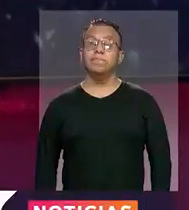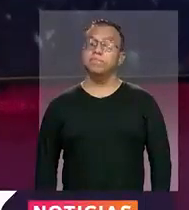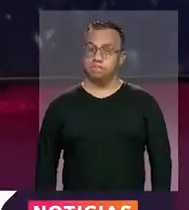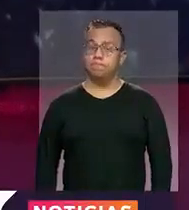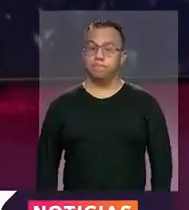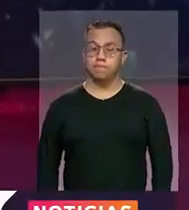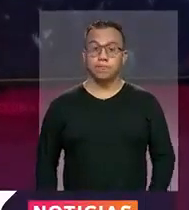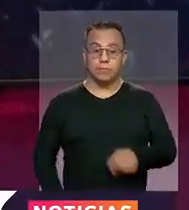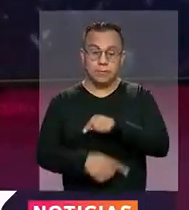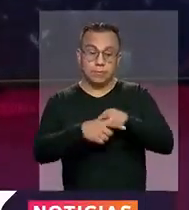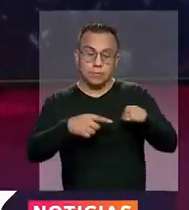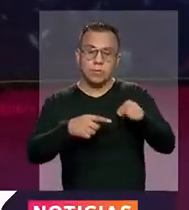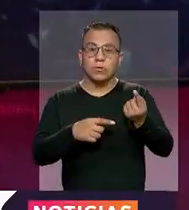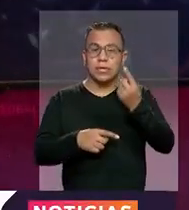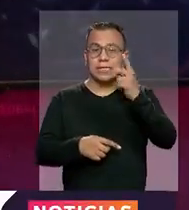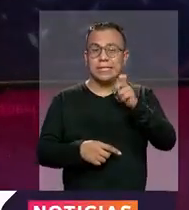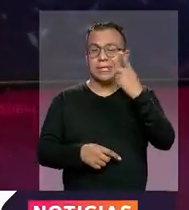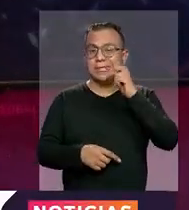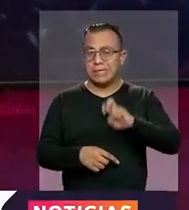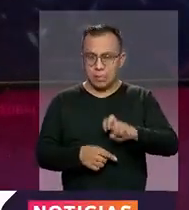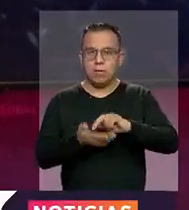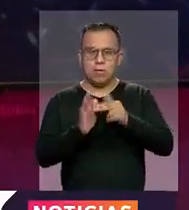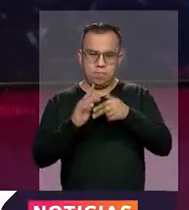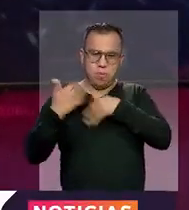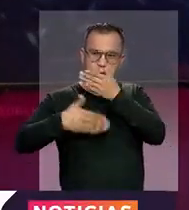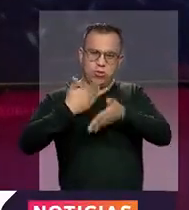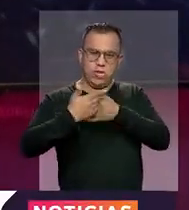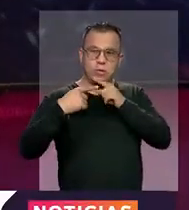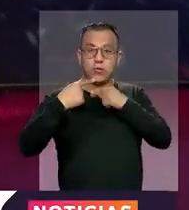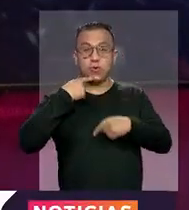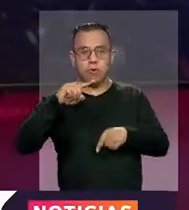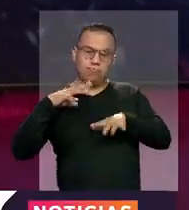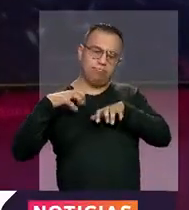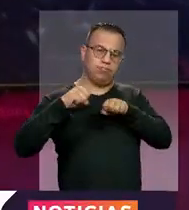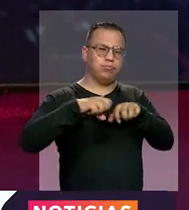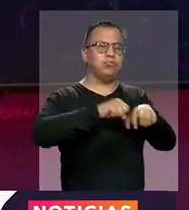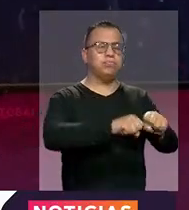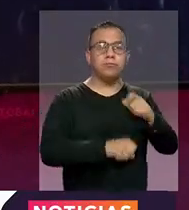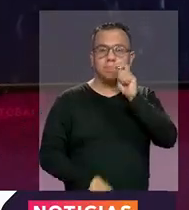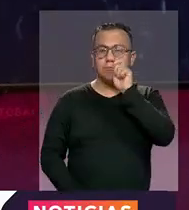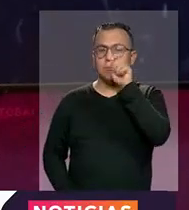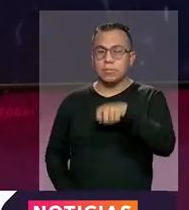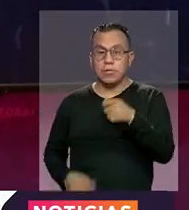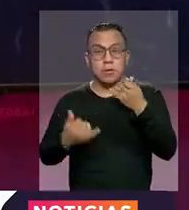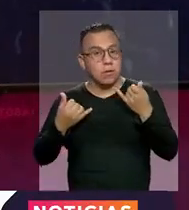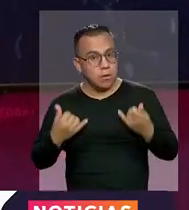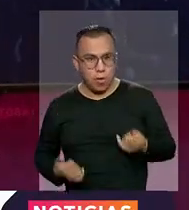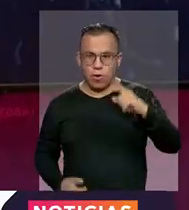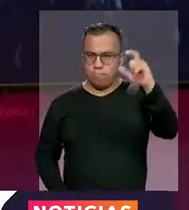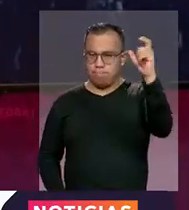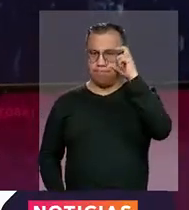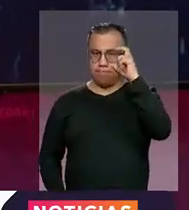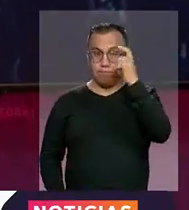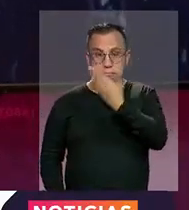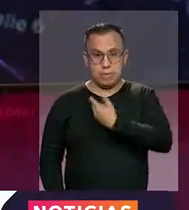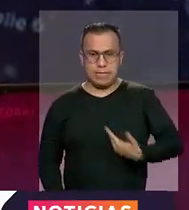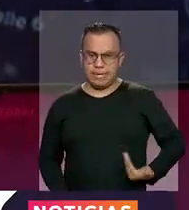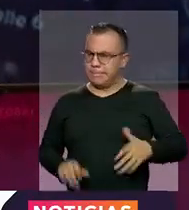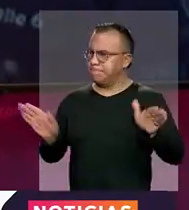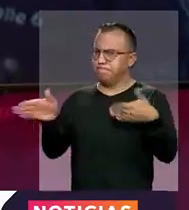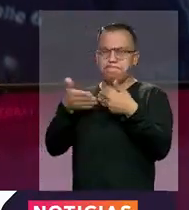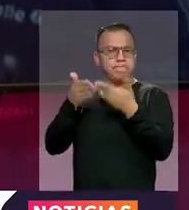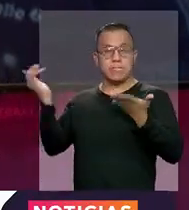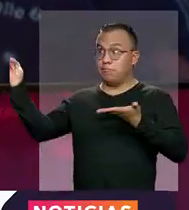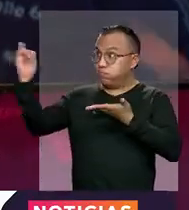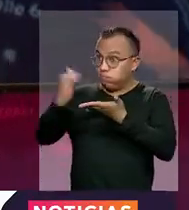y se cumple el séptimo día de invasión rusa a Ucrania. En las últimas horas, el presidente de los Estados Unidos, Joe Biden, anunció el cierre del espacio